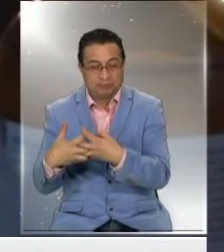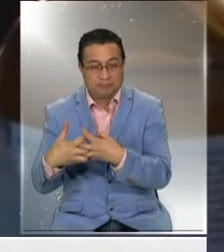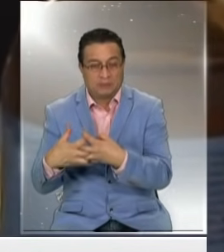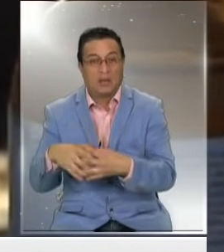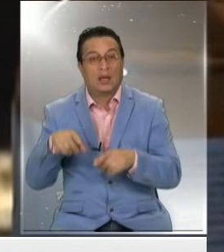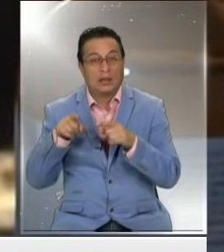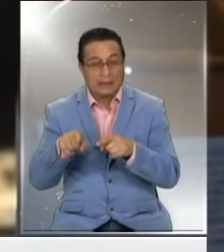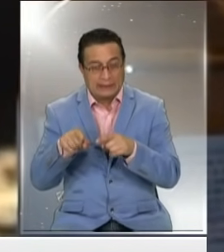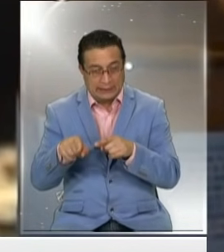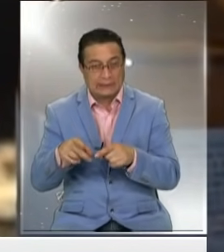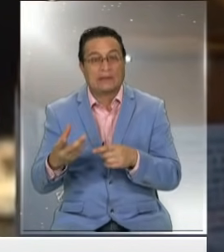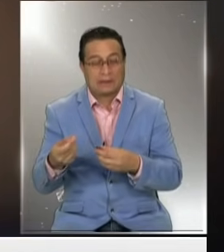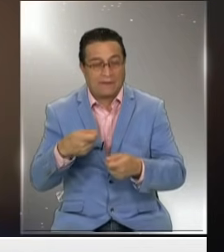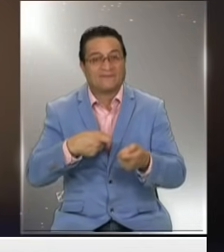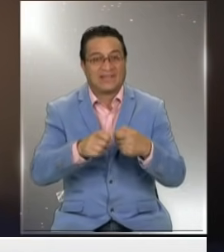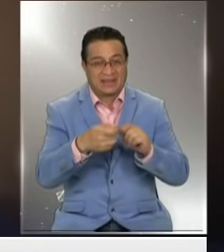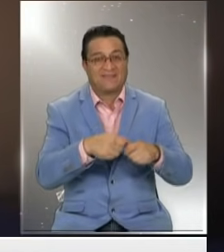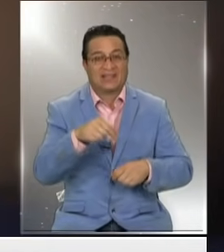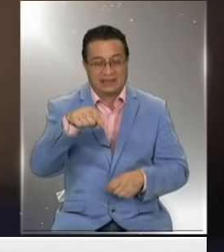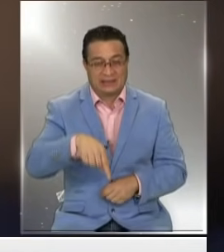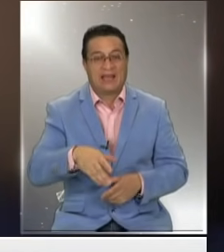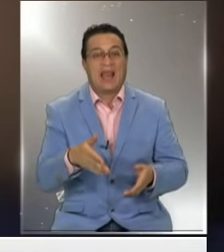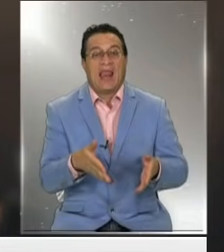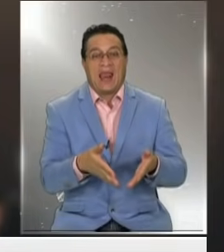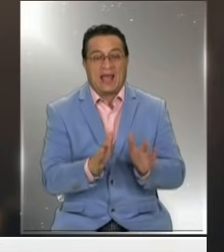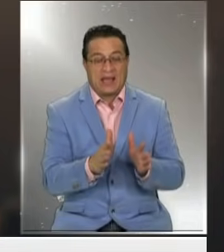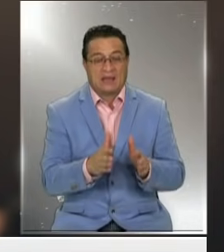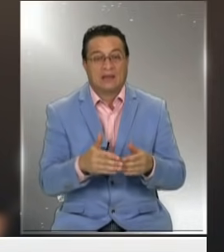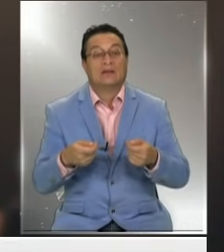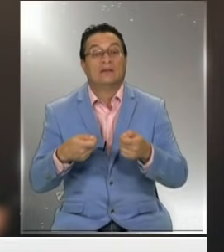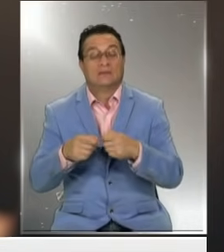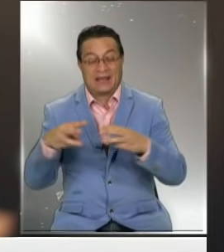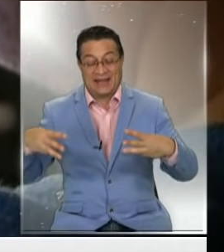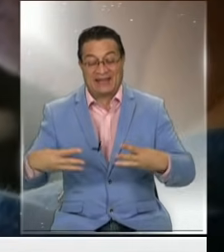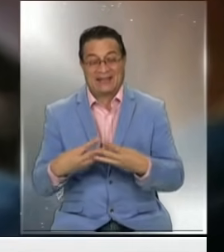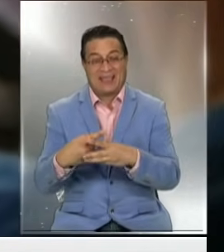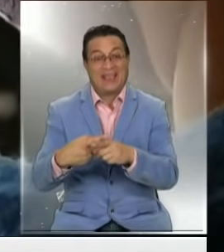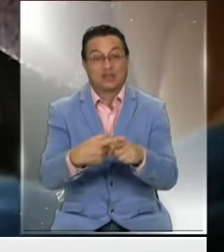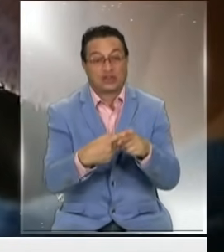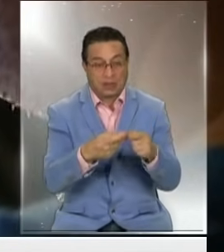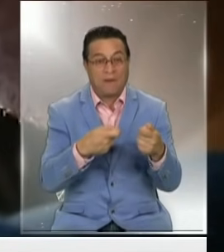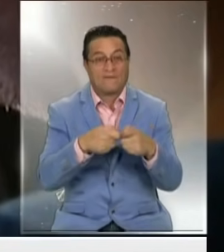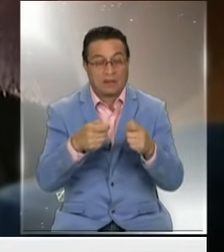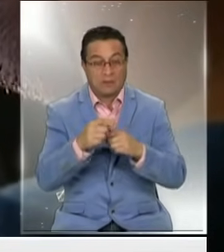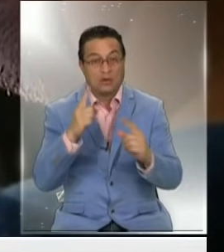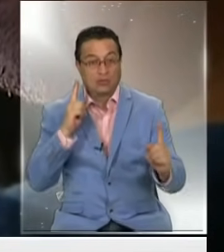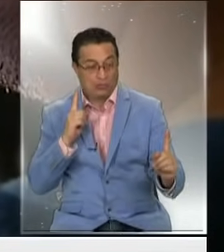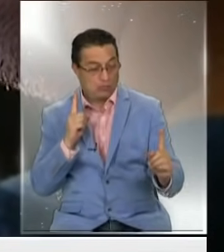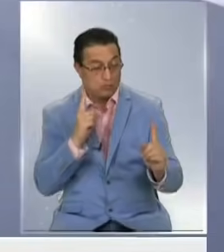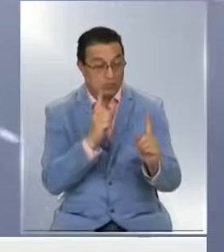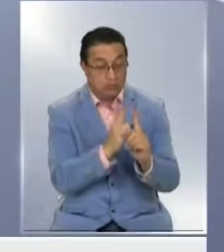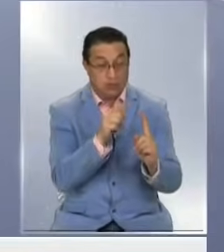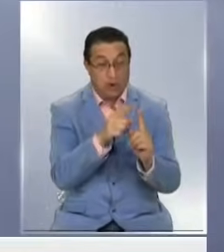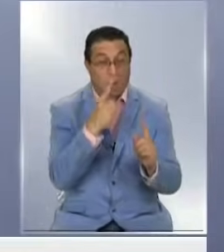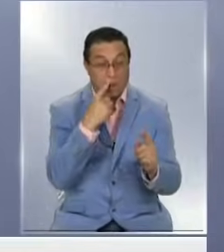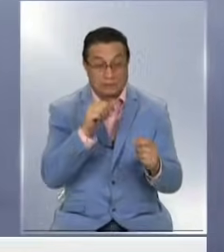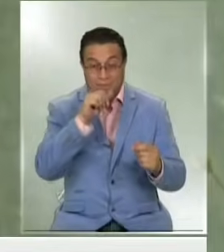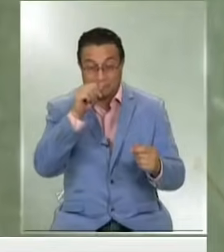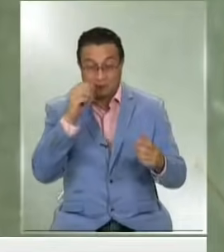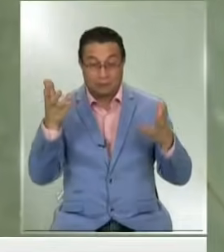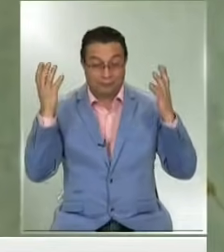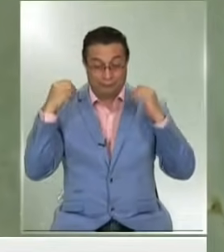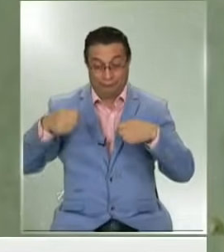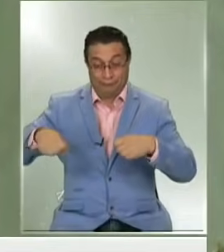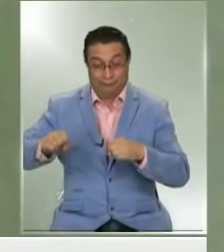Eso sería lo que se está comercializando en las calles, lo ofrecen en las redes sociales y al momento de acercarnos a estos deliveries de droga, se